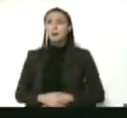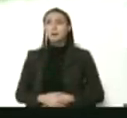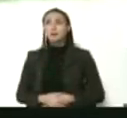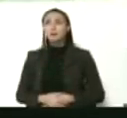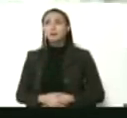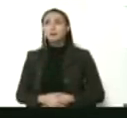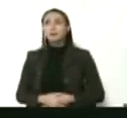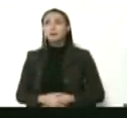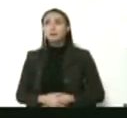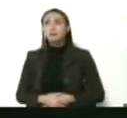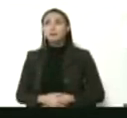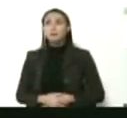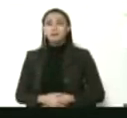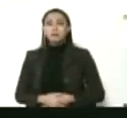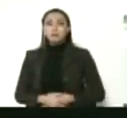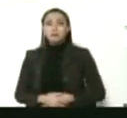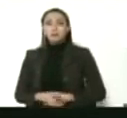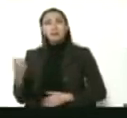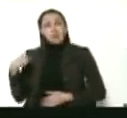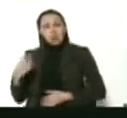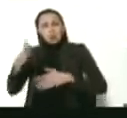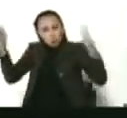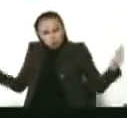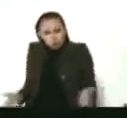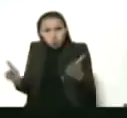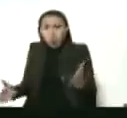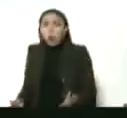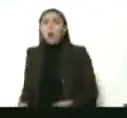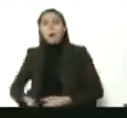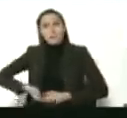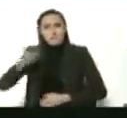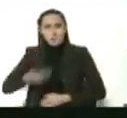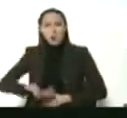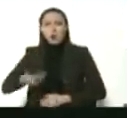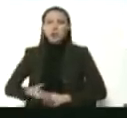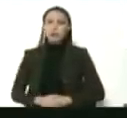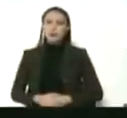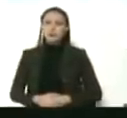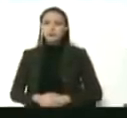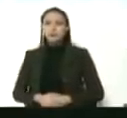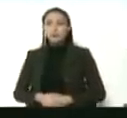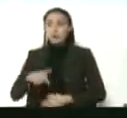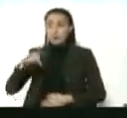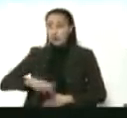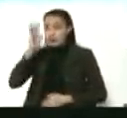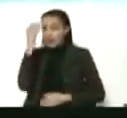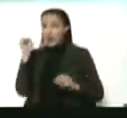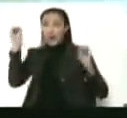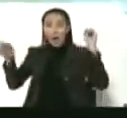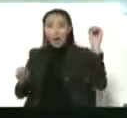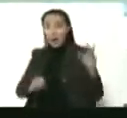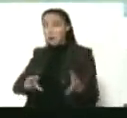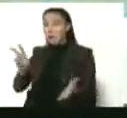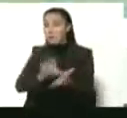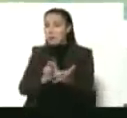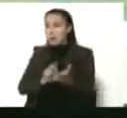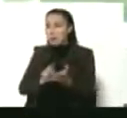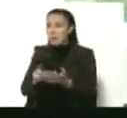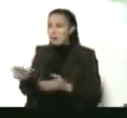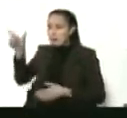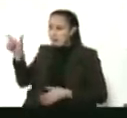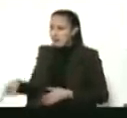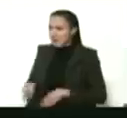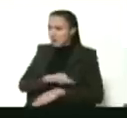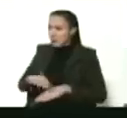tienen una motivación tremenda para un carnaval bicentenario. Ernesto, ¿qué fue lo que